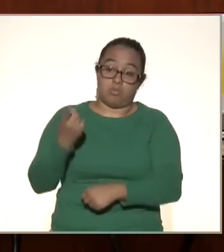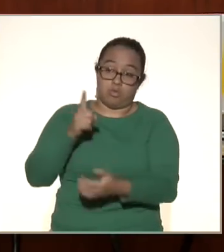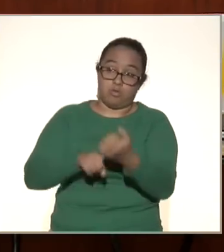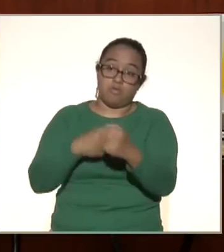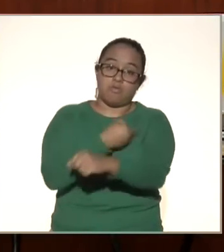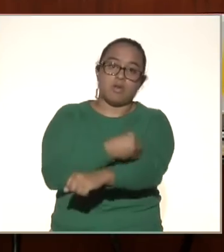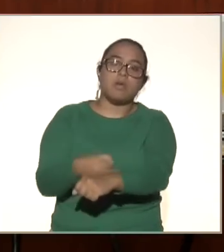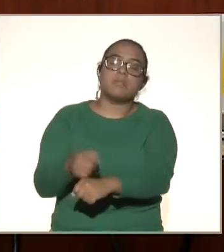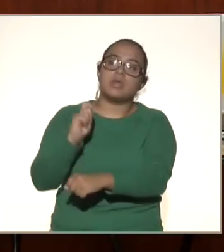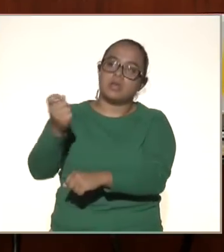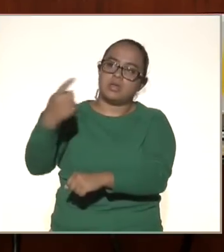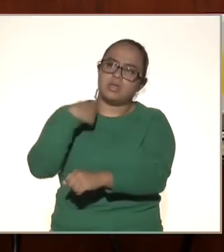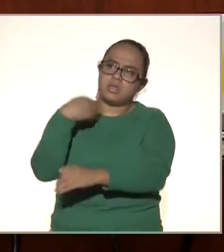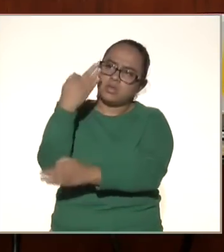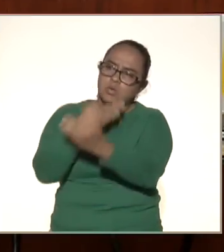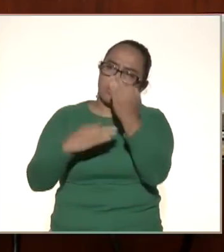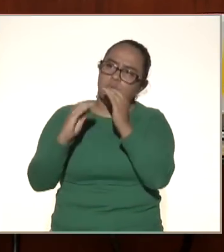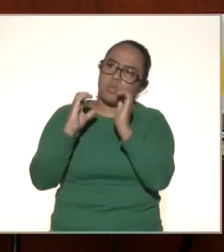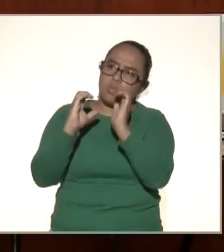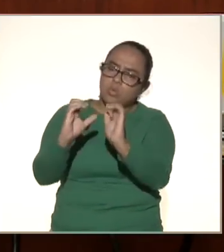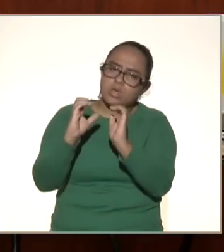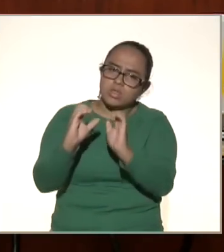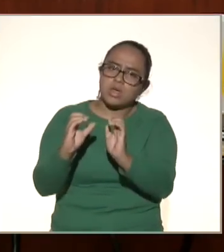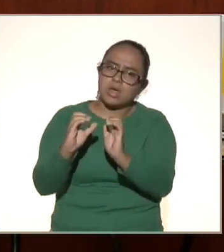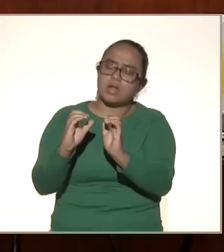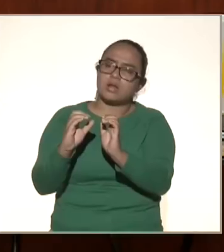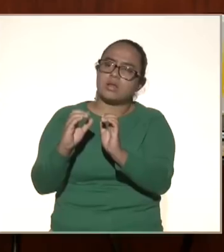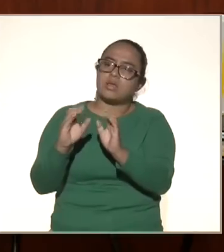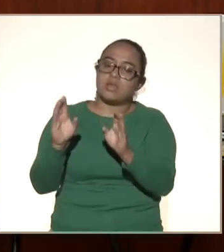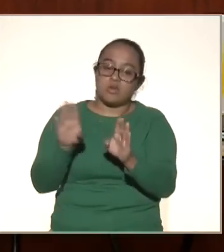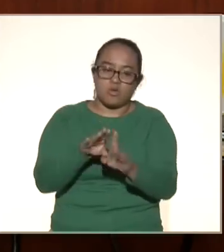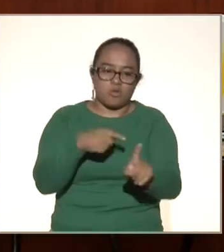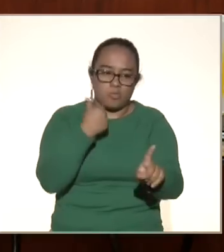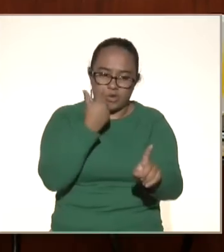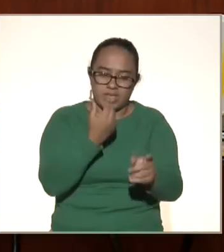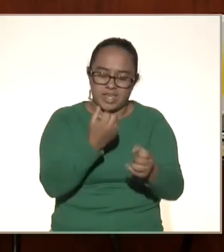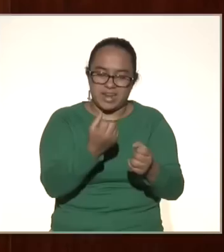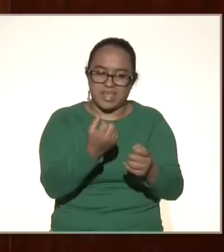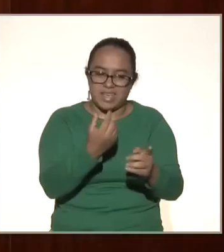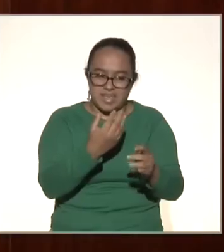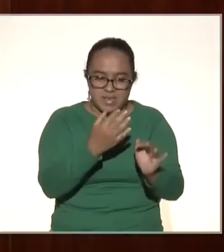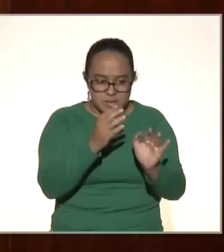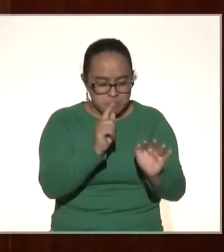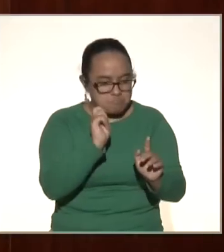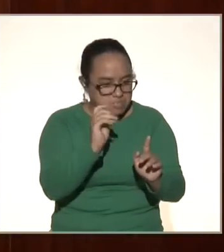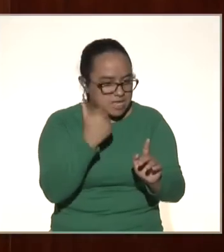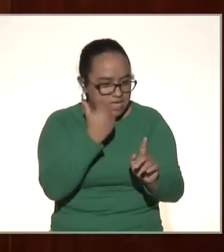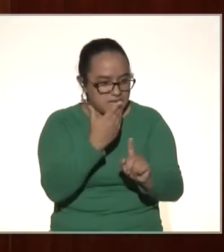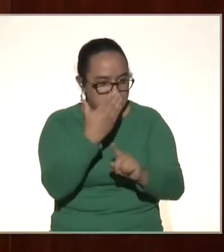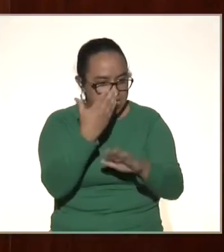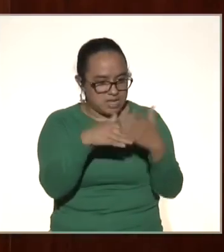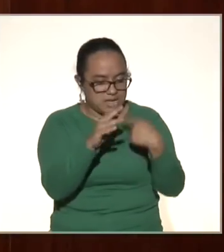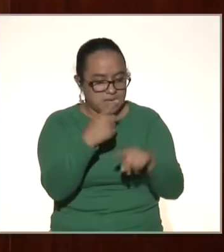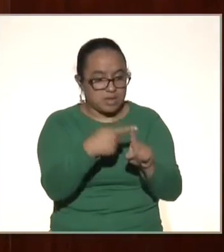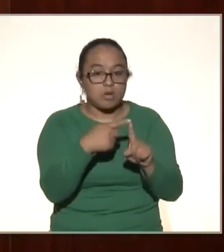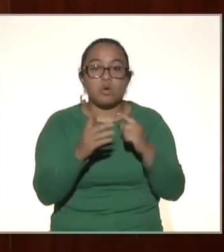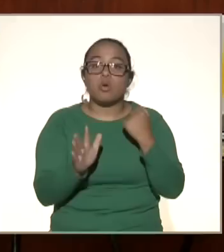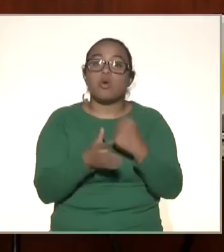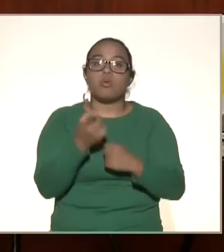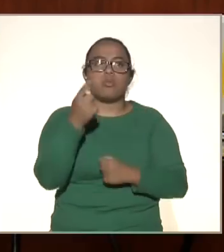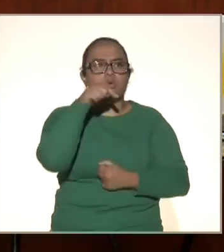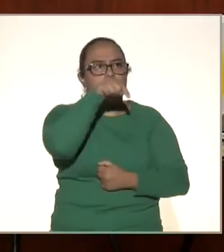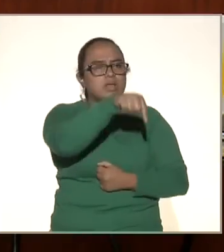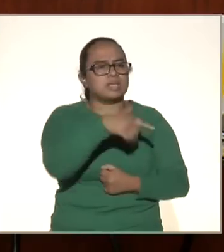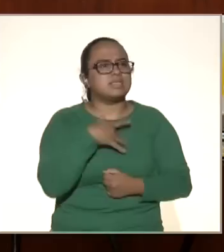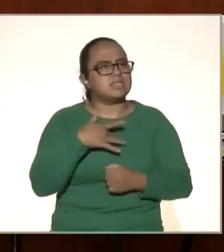que ser aquel que nos cuida, aquel que nos protege, aquel que nos desea la buena fe y viceversa, ¿no? ¿Por qué? Porque es el lugar seguro